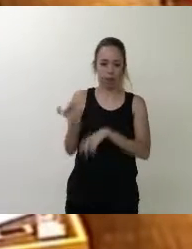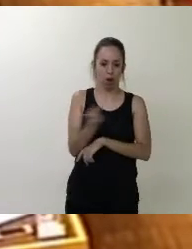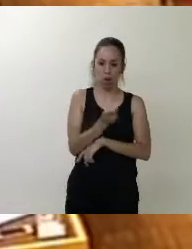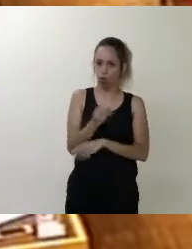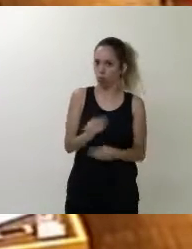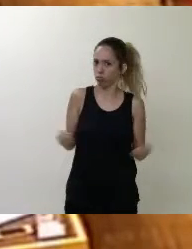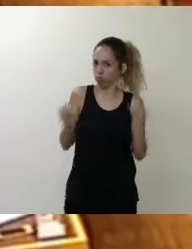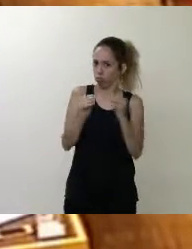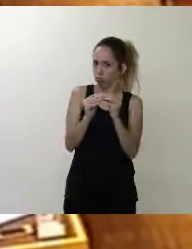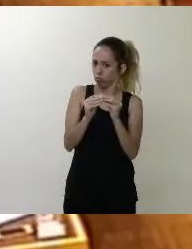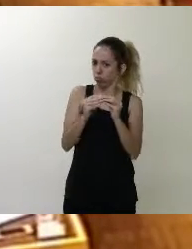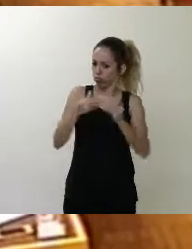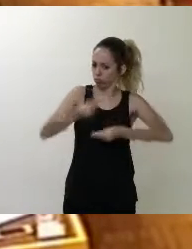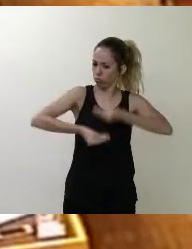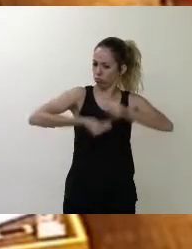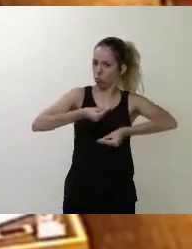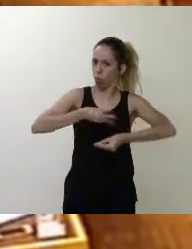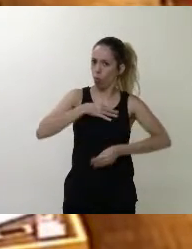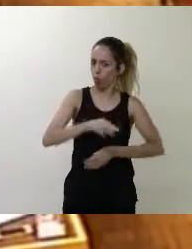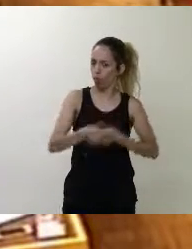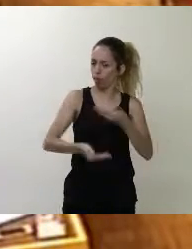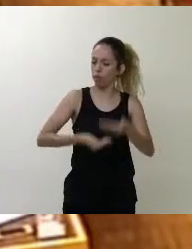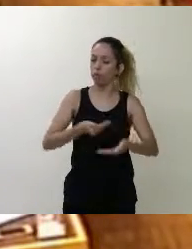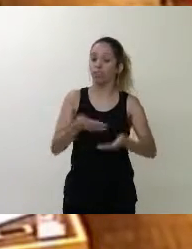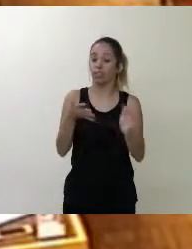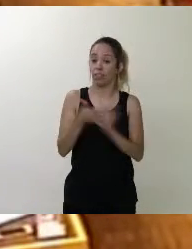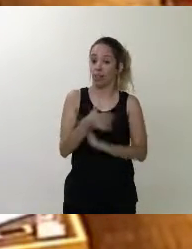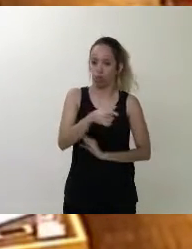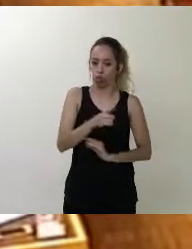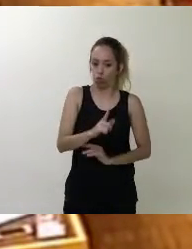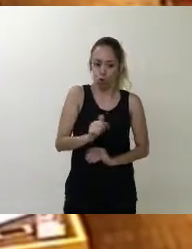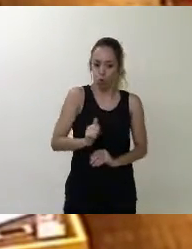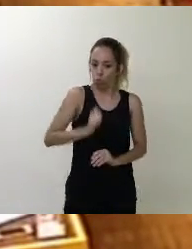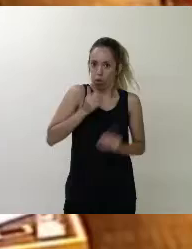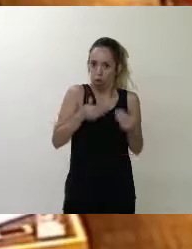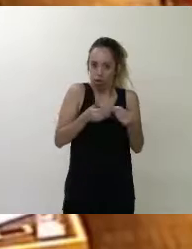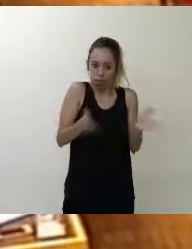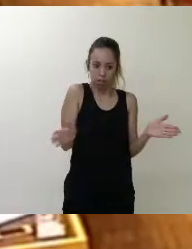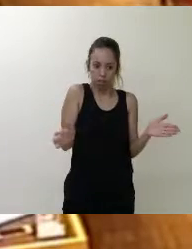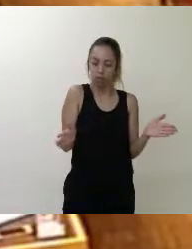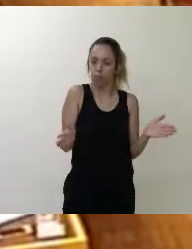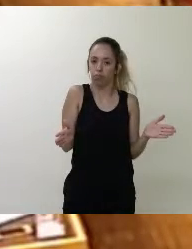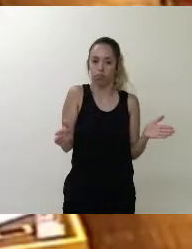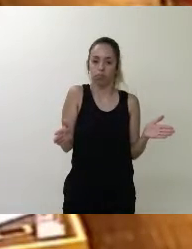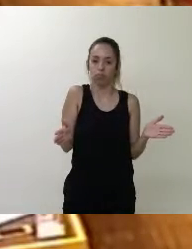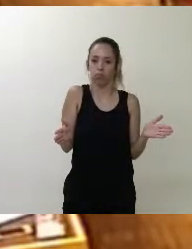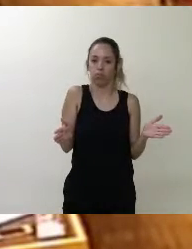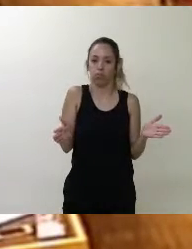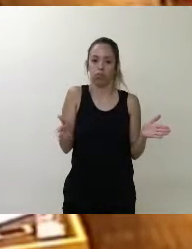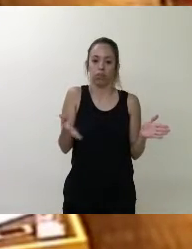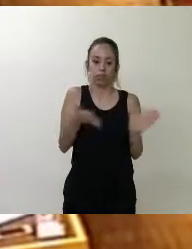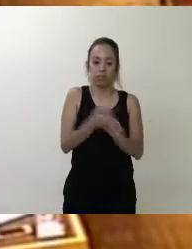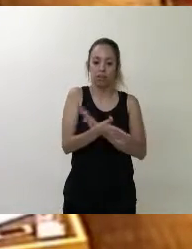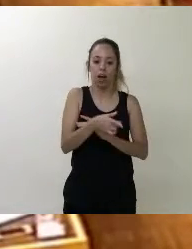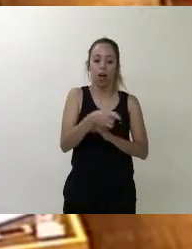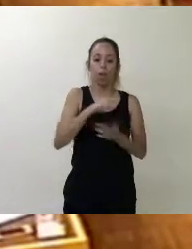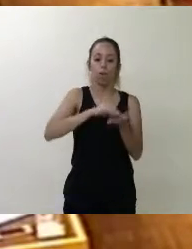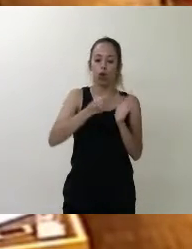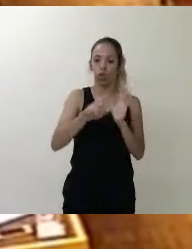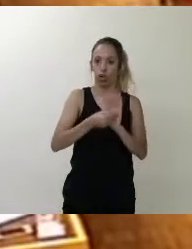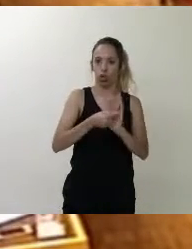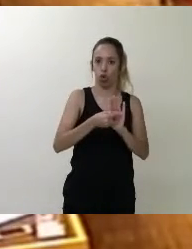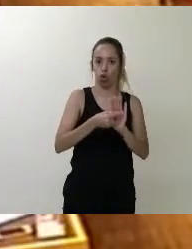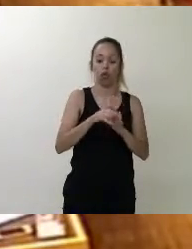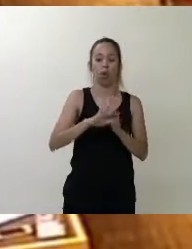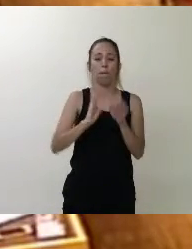compatibles, y en este sentido esta oportunidad que se nos brinda, repito que son proyectos que vienen a constituir casi el 80%